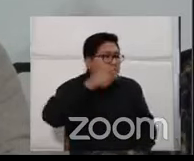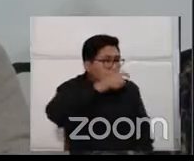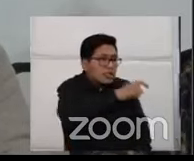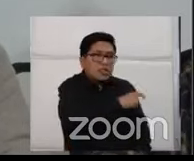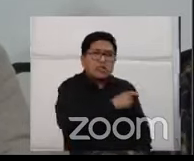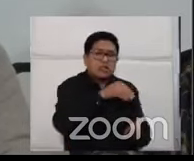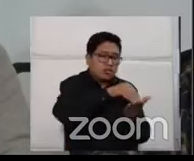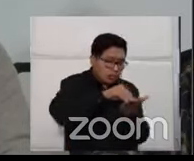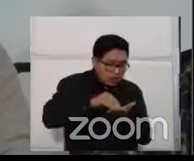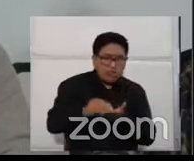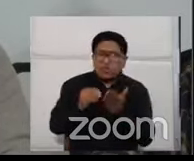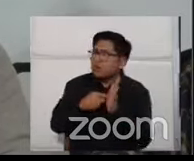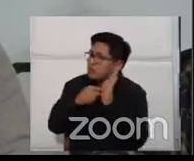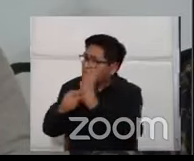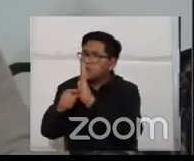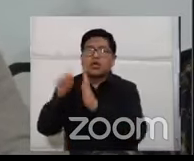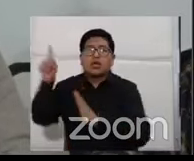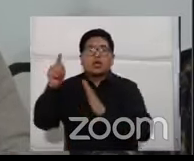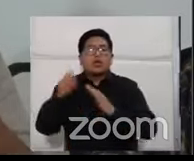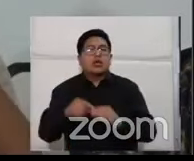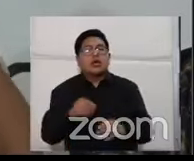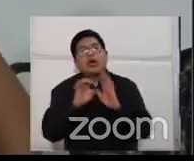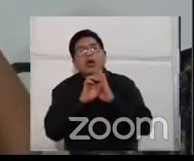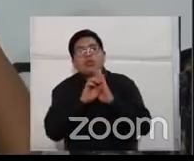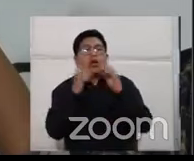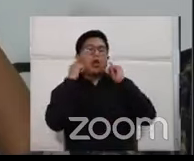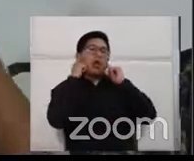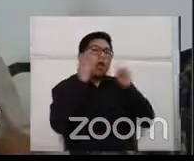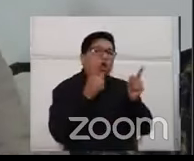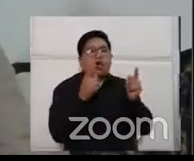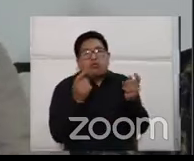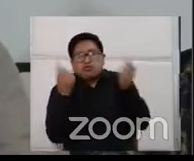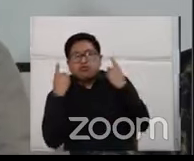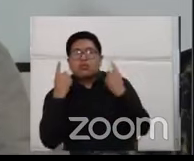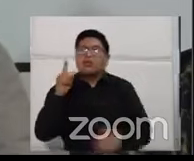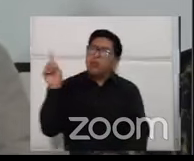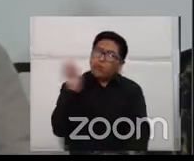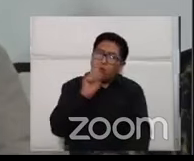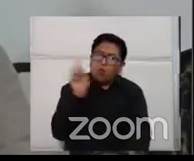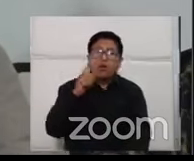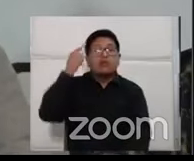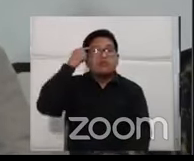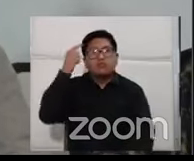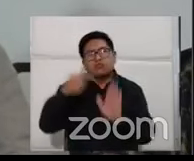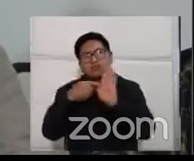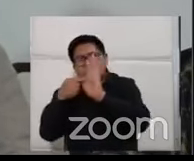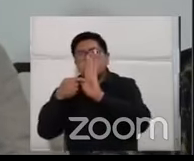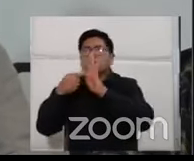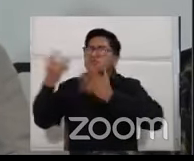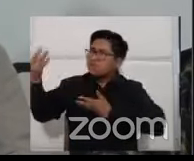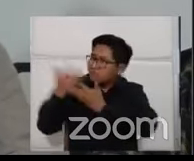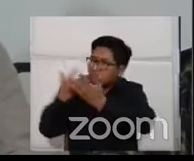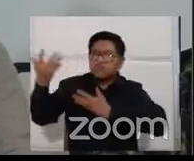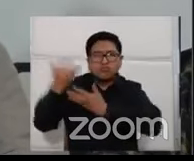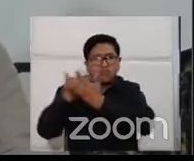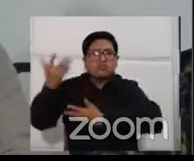que nos hagan caso que no simplemente diga nada vamos a hacer esto ya quisiera de que trabajemos mucho